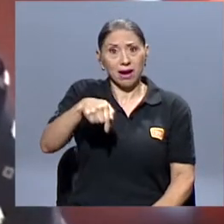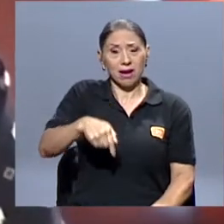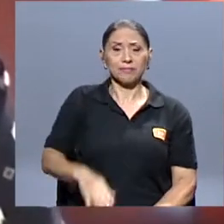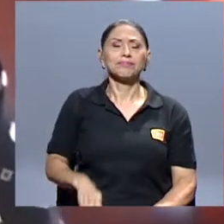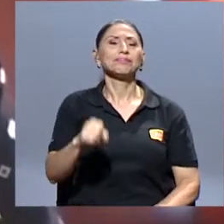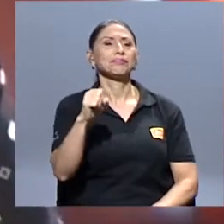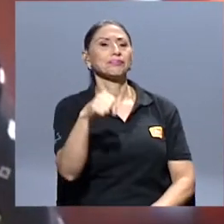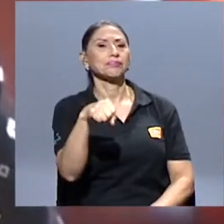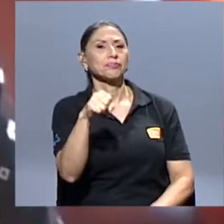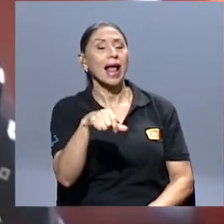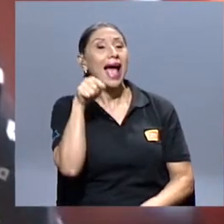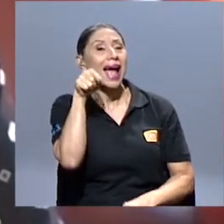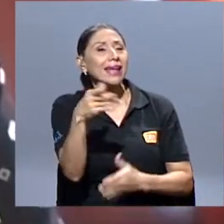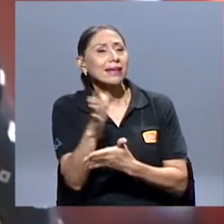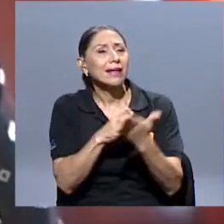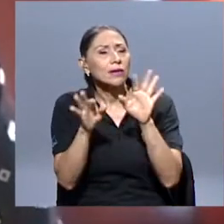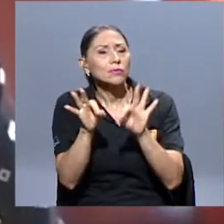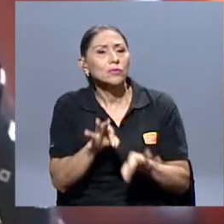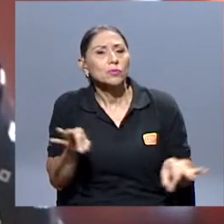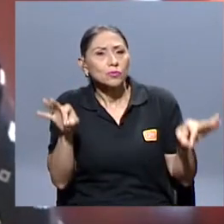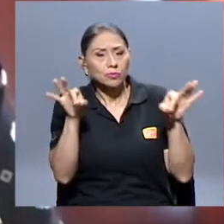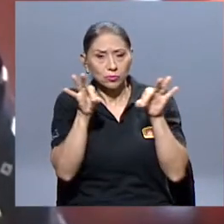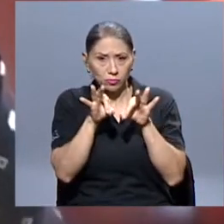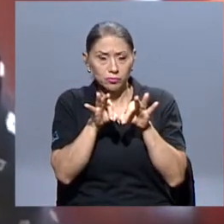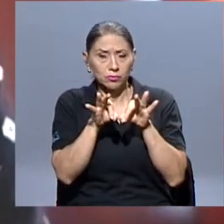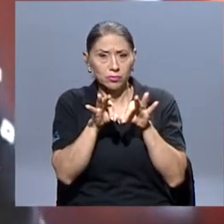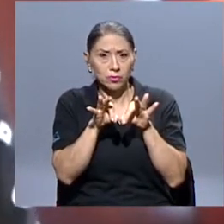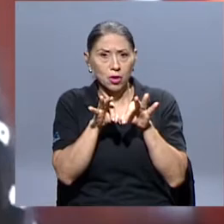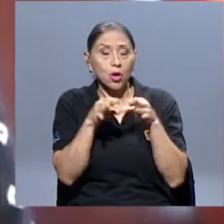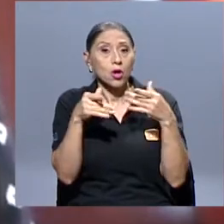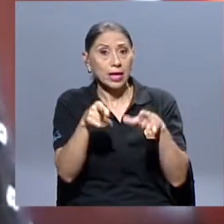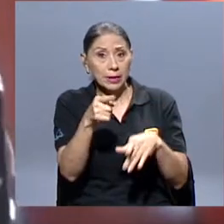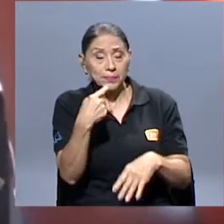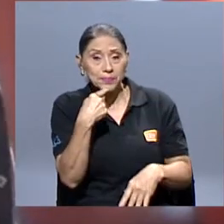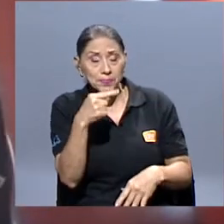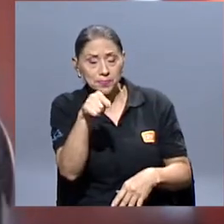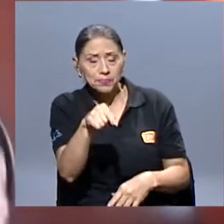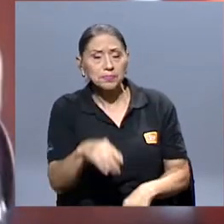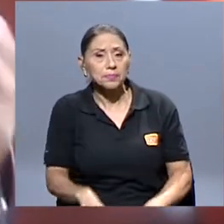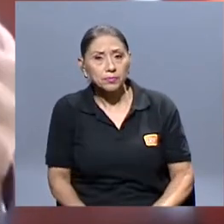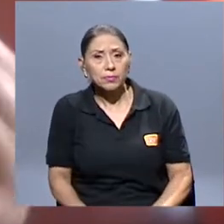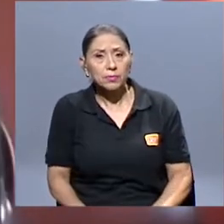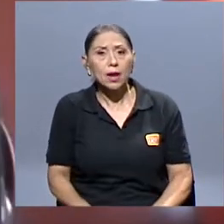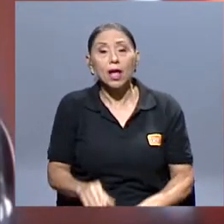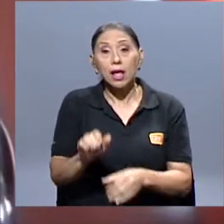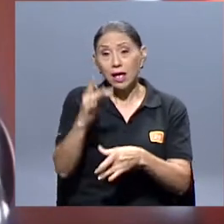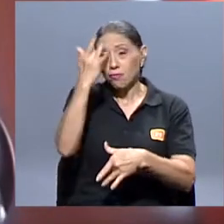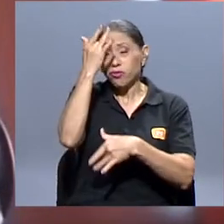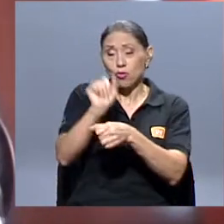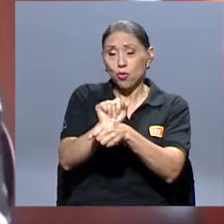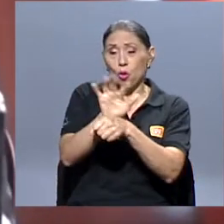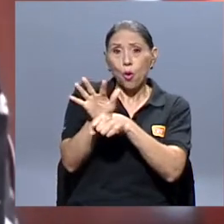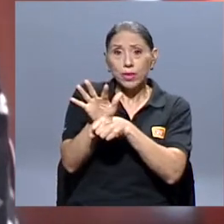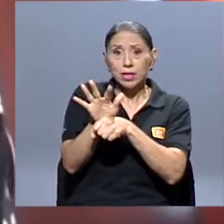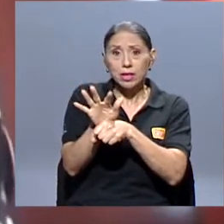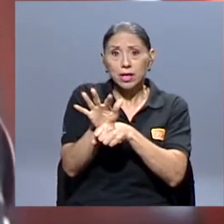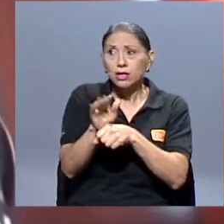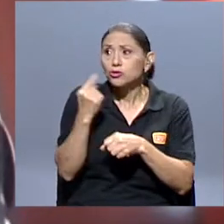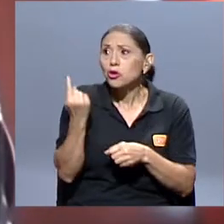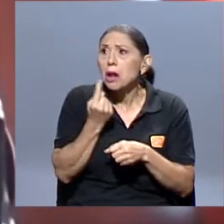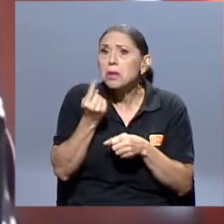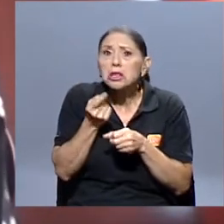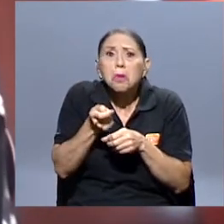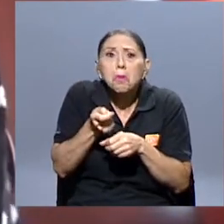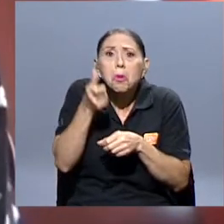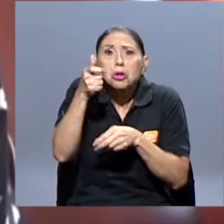Definitivamente. Aquí hay una variable muy importante y muy importante que lo mencionaste. COVID no es un fenómeno solo temporal, lo